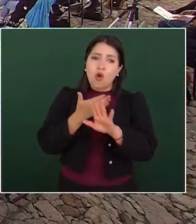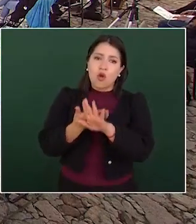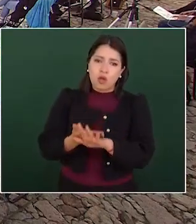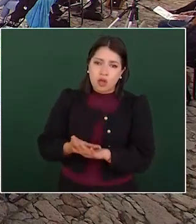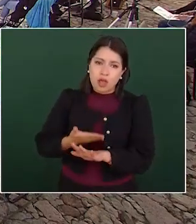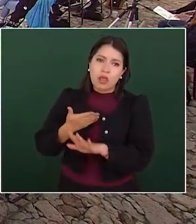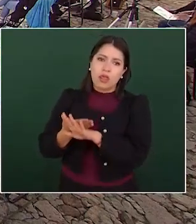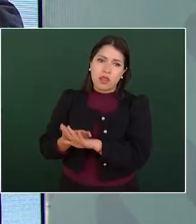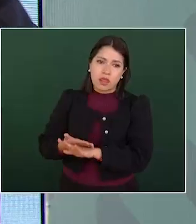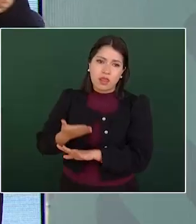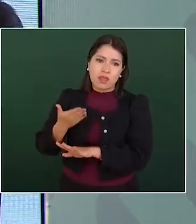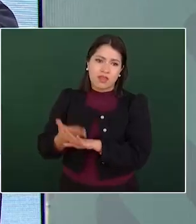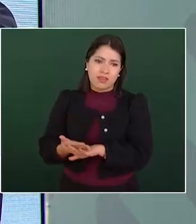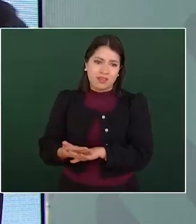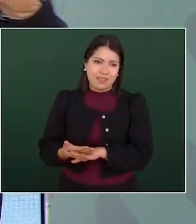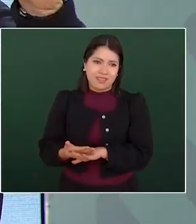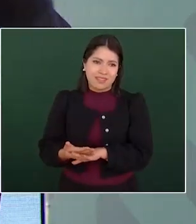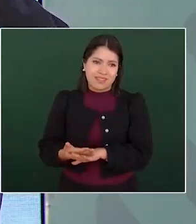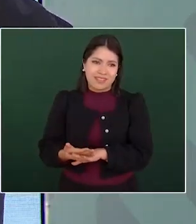ni el Super Bowl